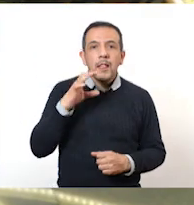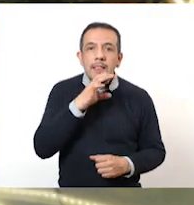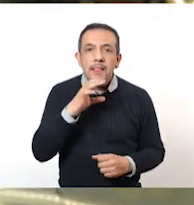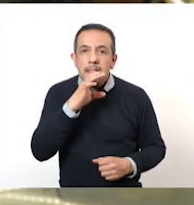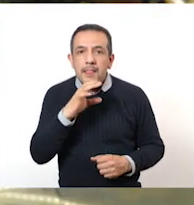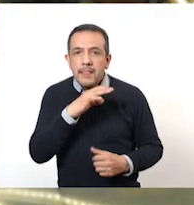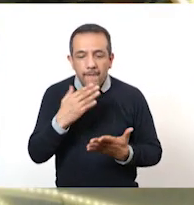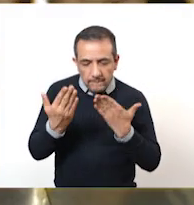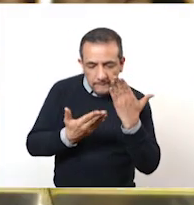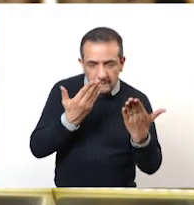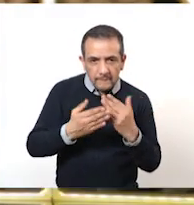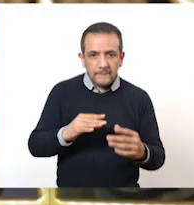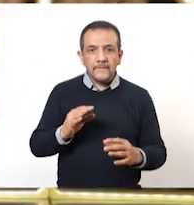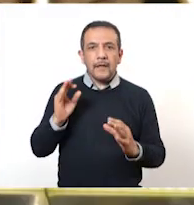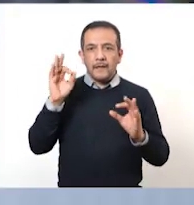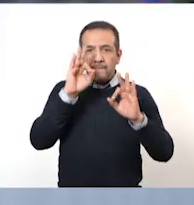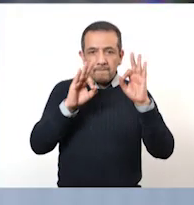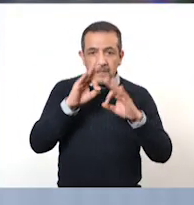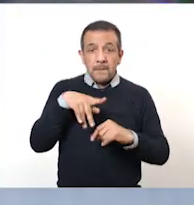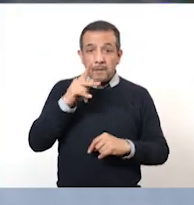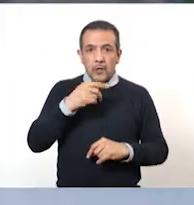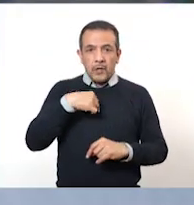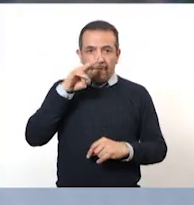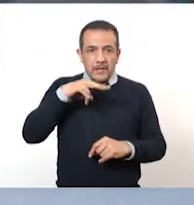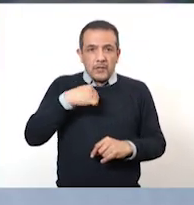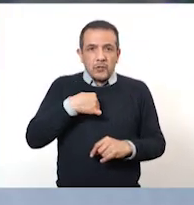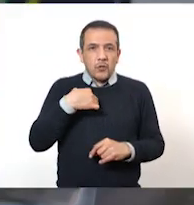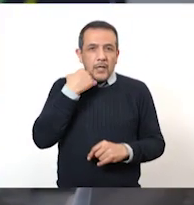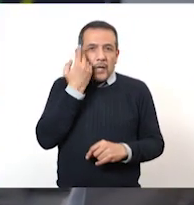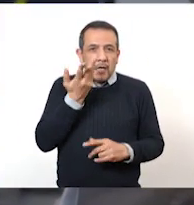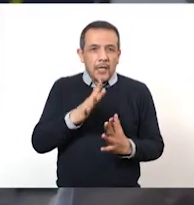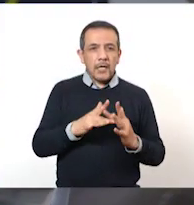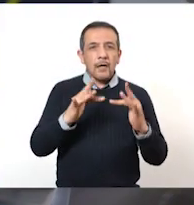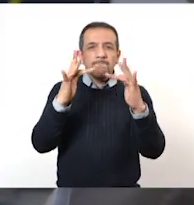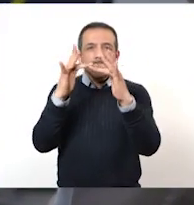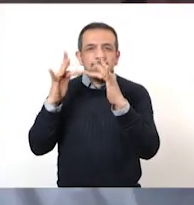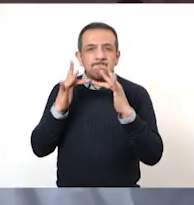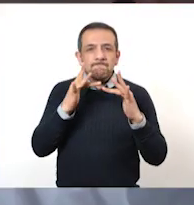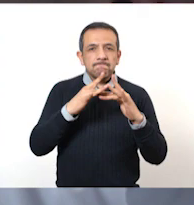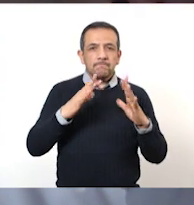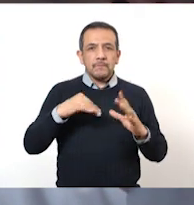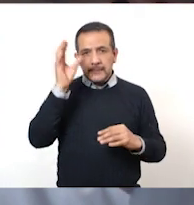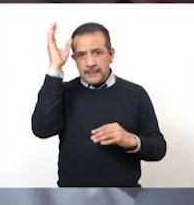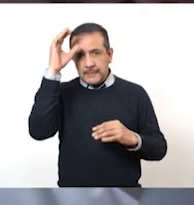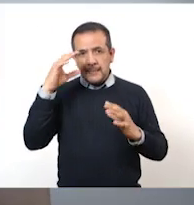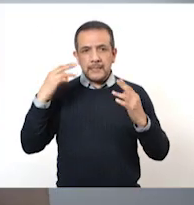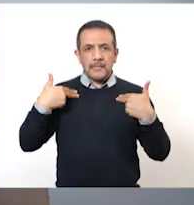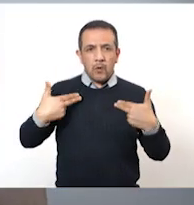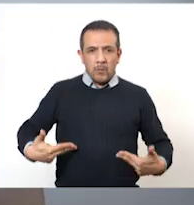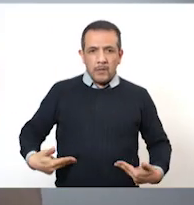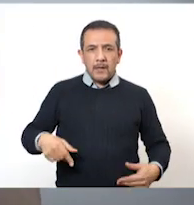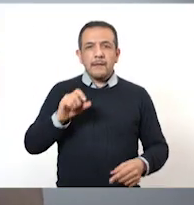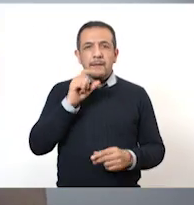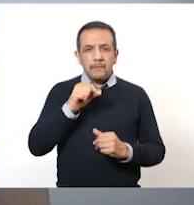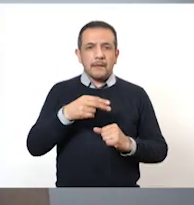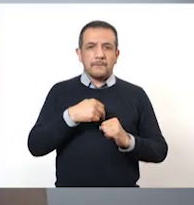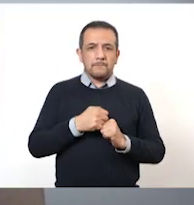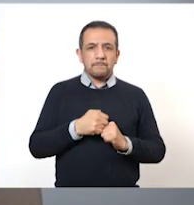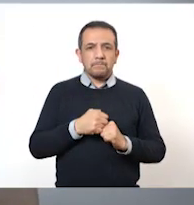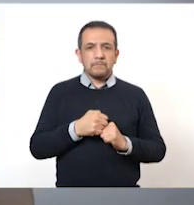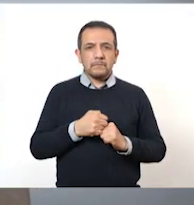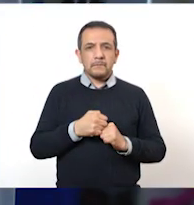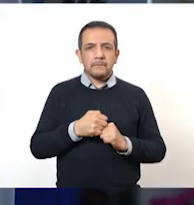Mi curiosidad me llevó a estudiar física, pero fueron mis ganas de conectar con el lado humano de la ciencia lo que me llevó a